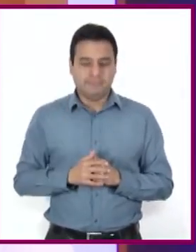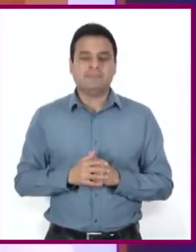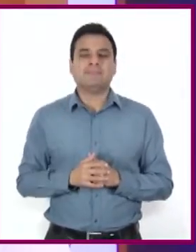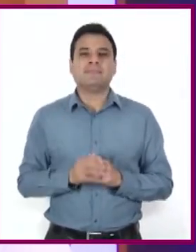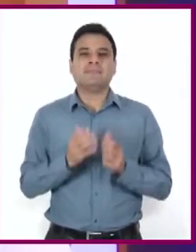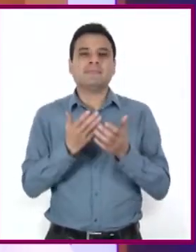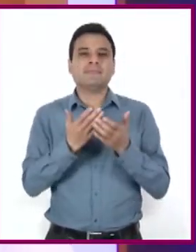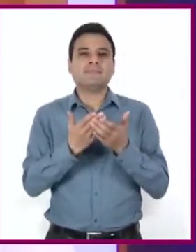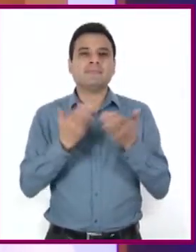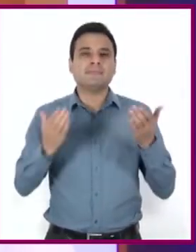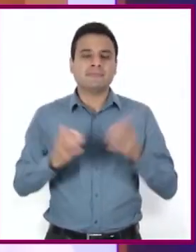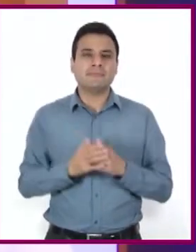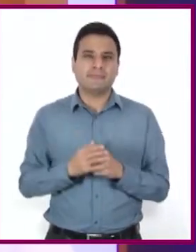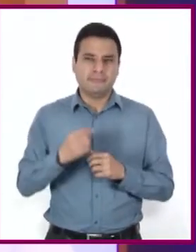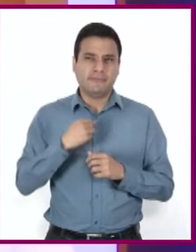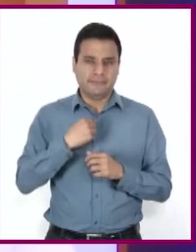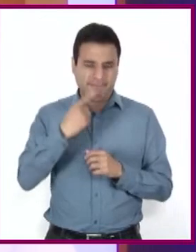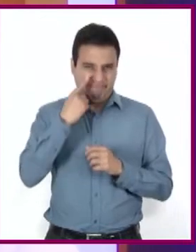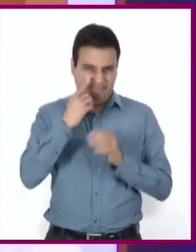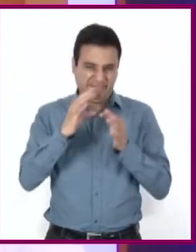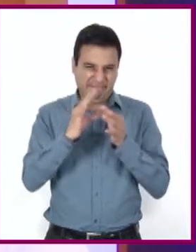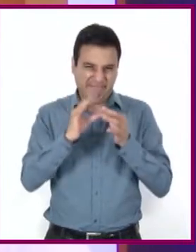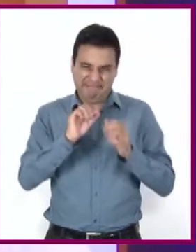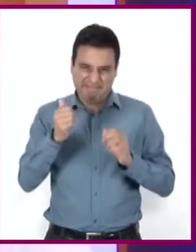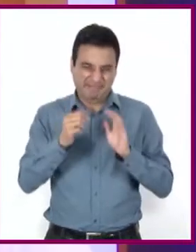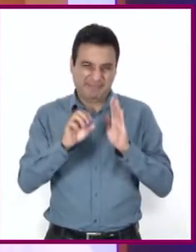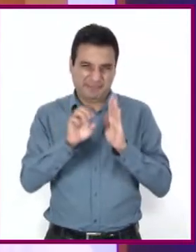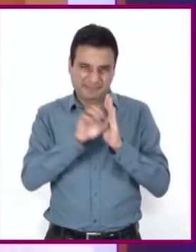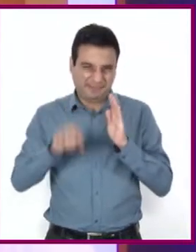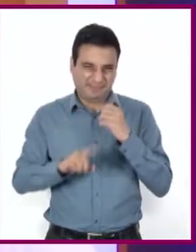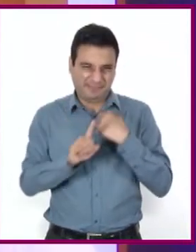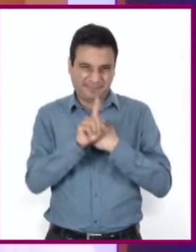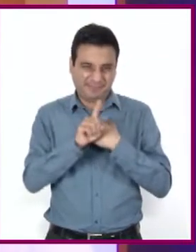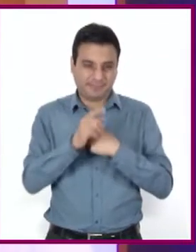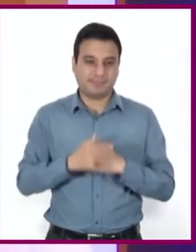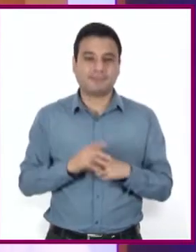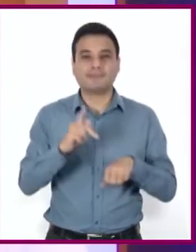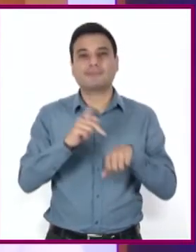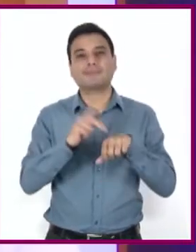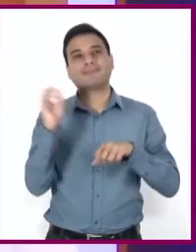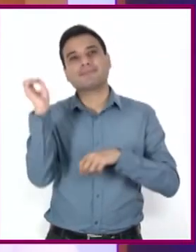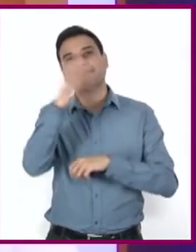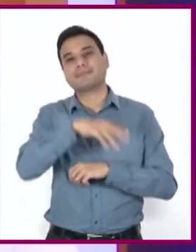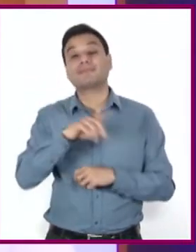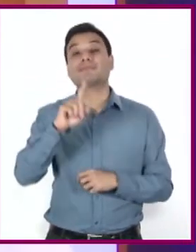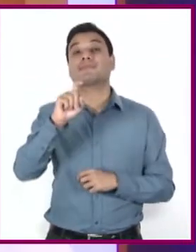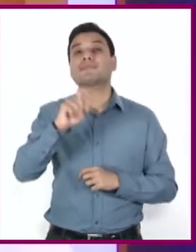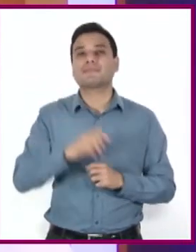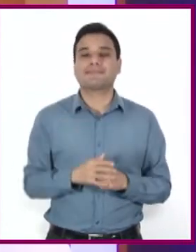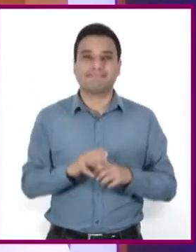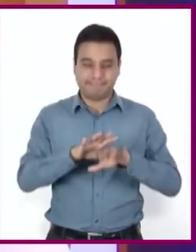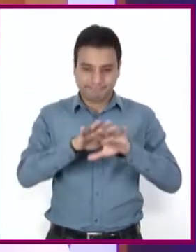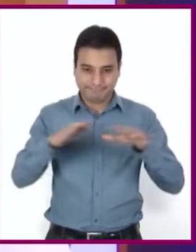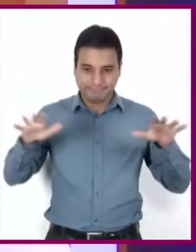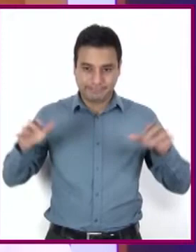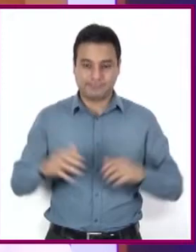yo seleccionamos el siguiente problema. Lanzamos una piedra a un estanque. ¿Qué